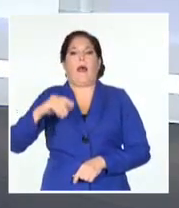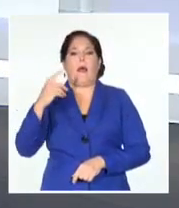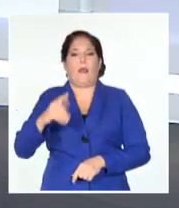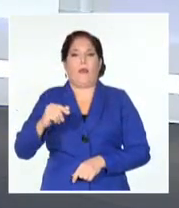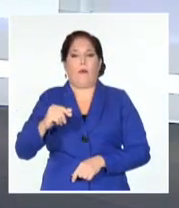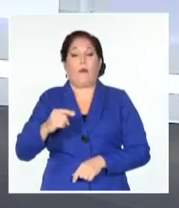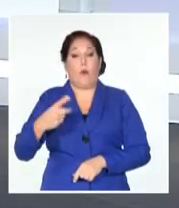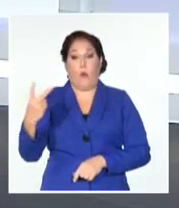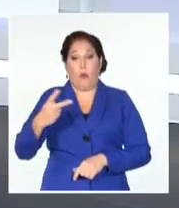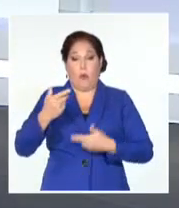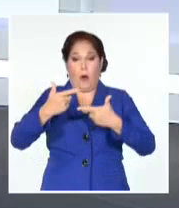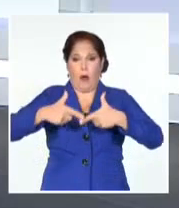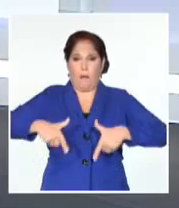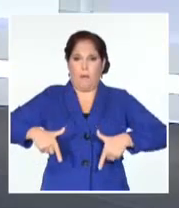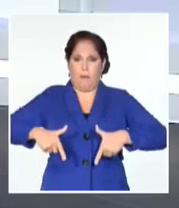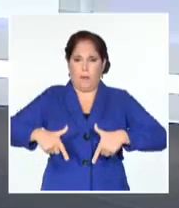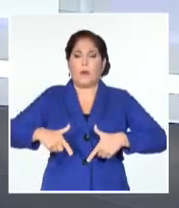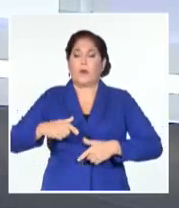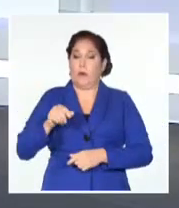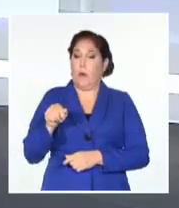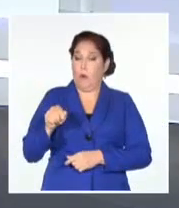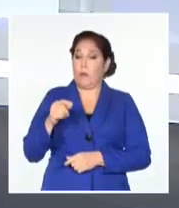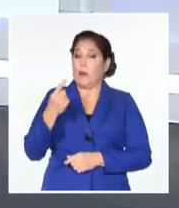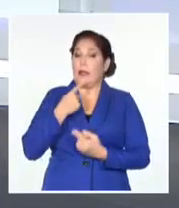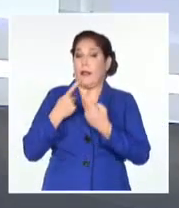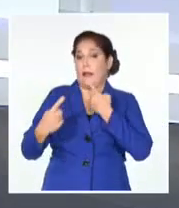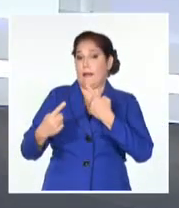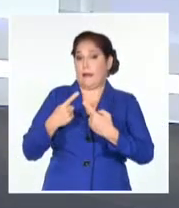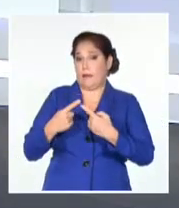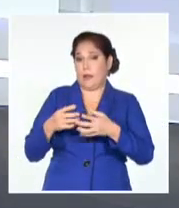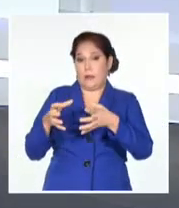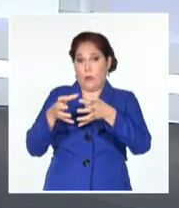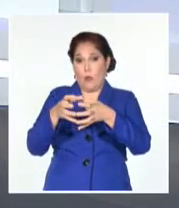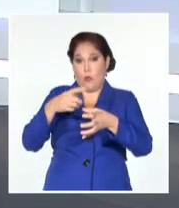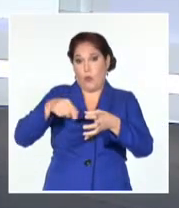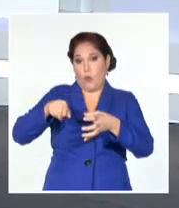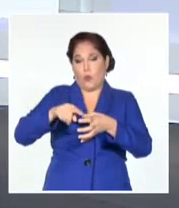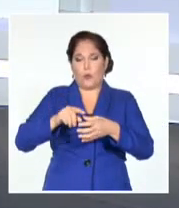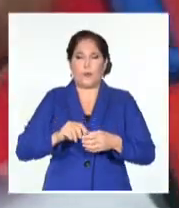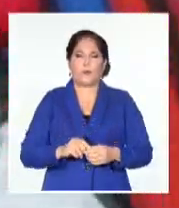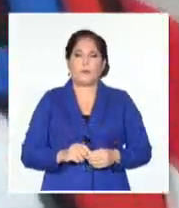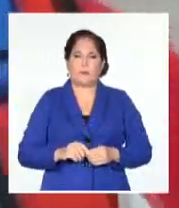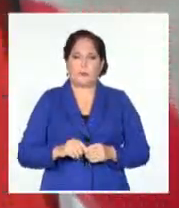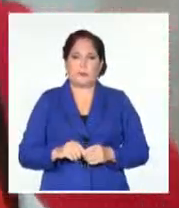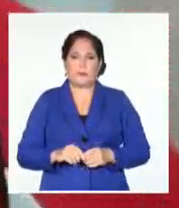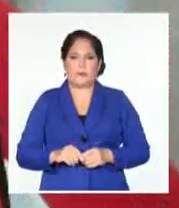campeones, Raúl Trujillo, quien fue entrevistado por el colega de HIT, Rudens Tembrás.